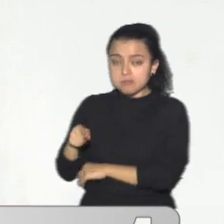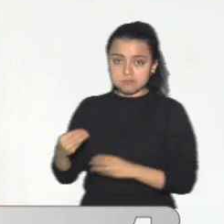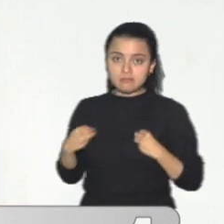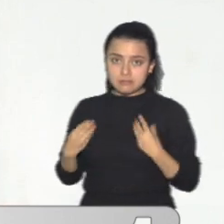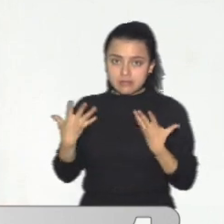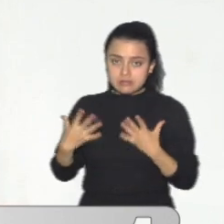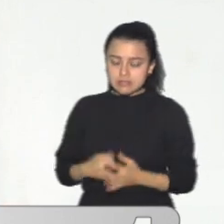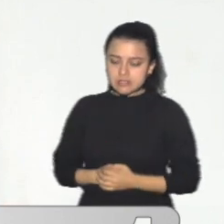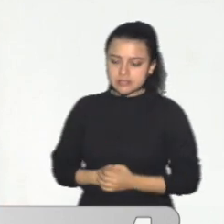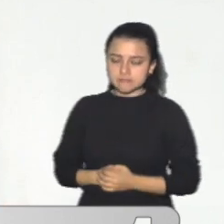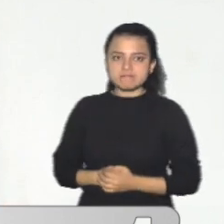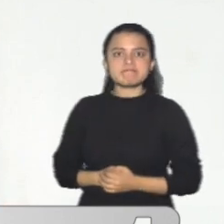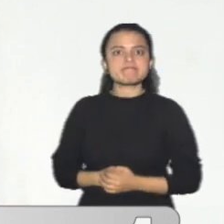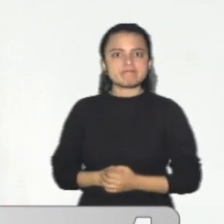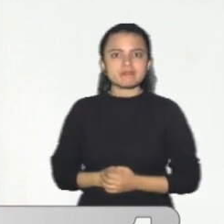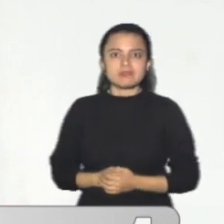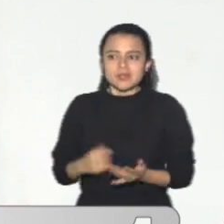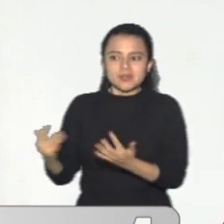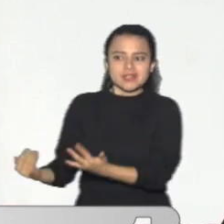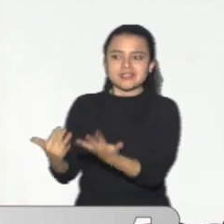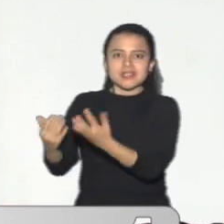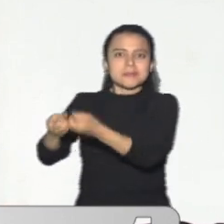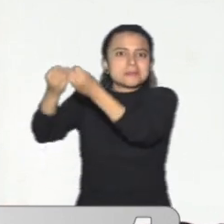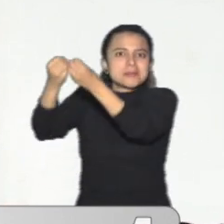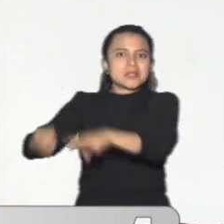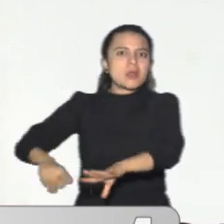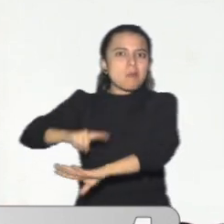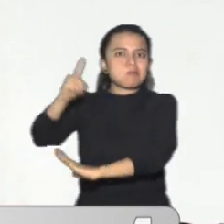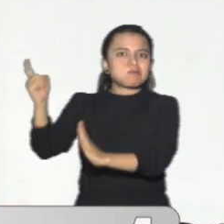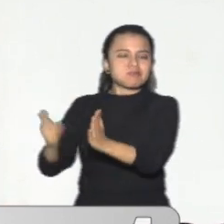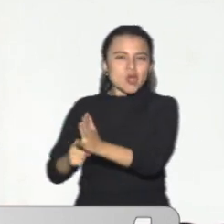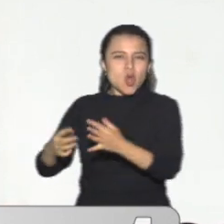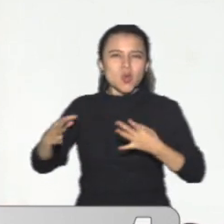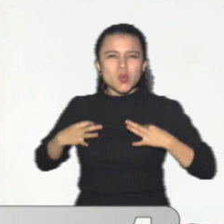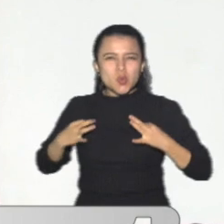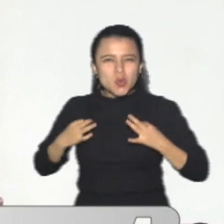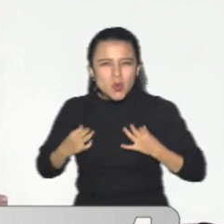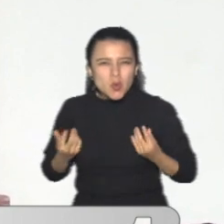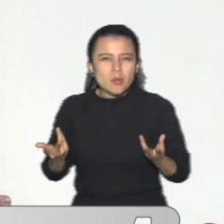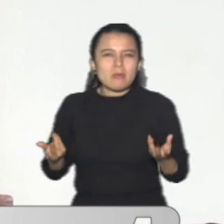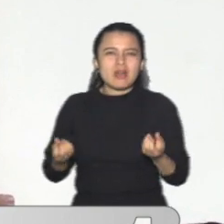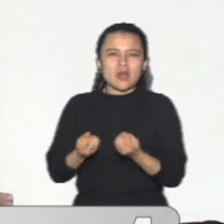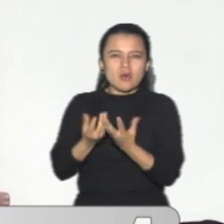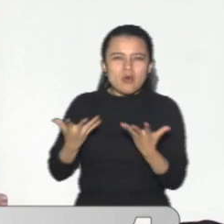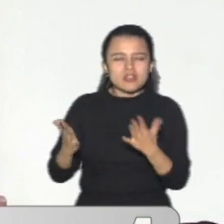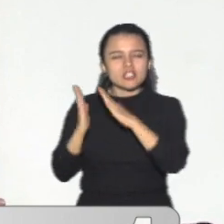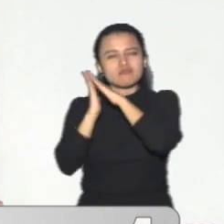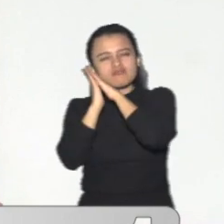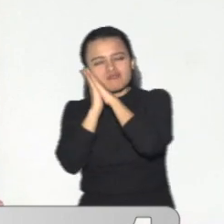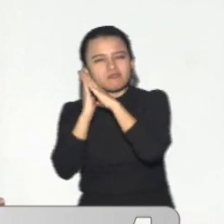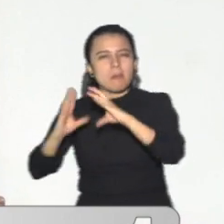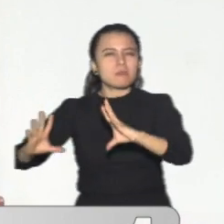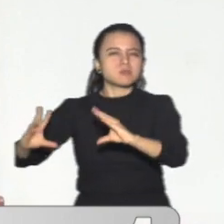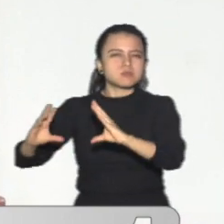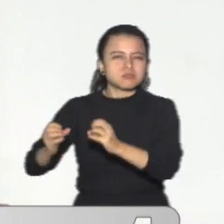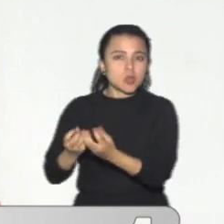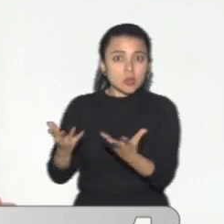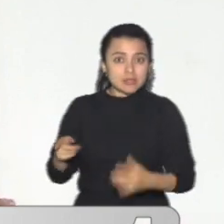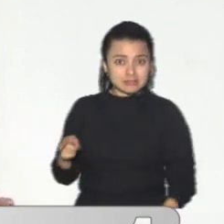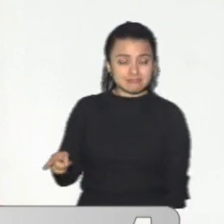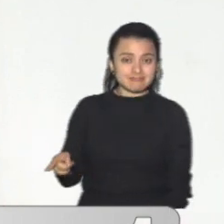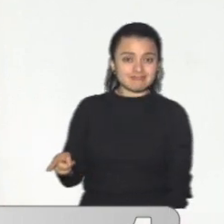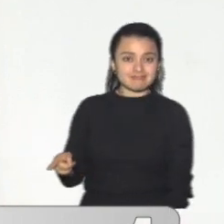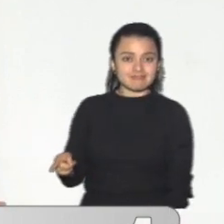familias en ese incendio se perdió lo poco que podían tener las personas detenidas de la libertad en ese lugar